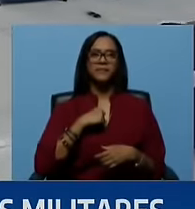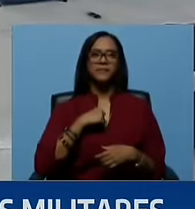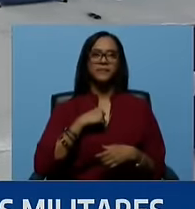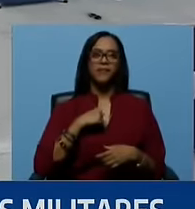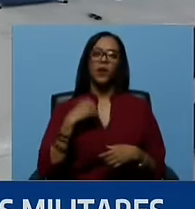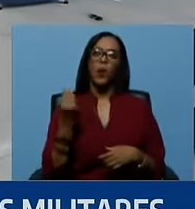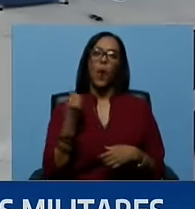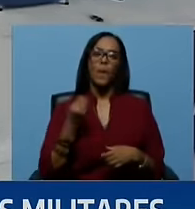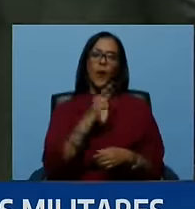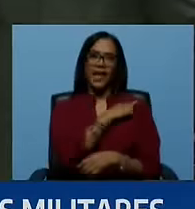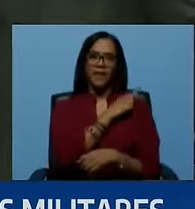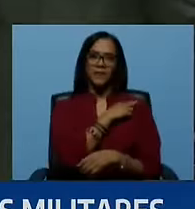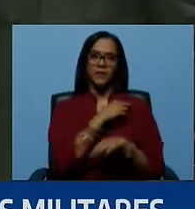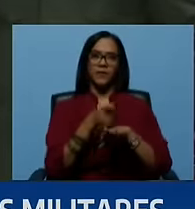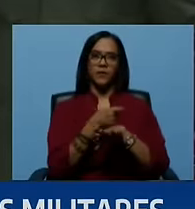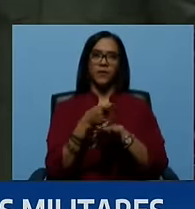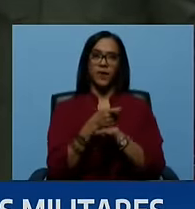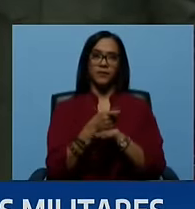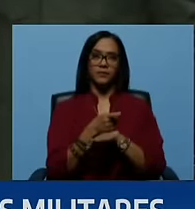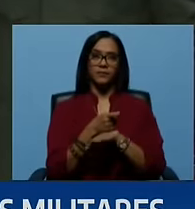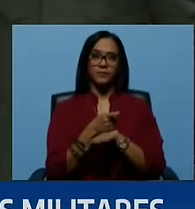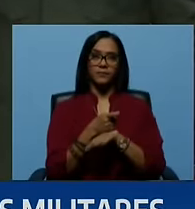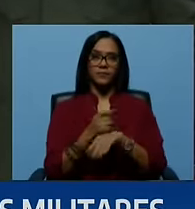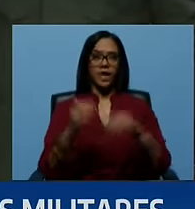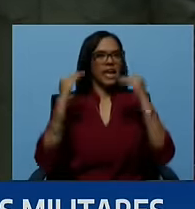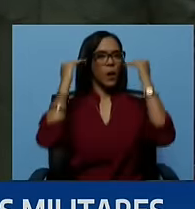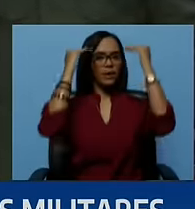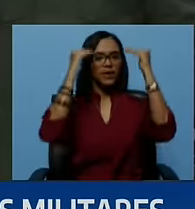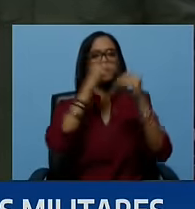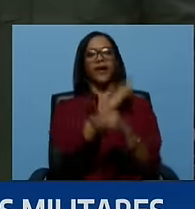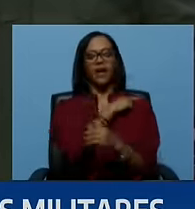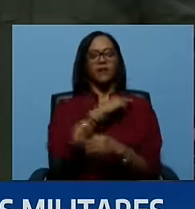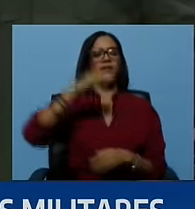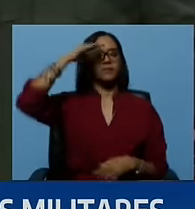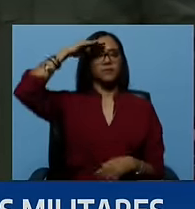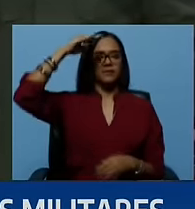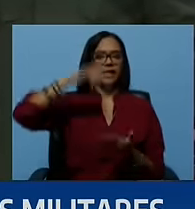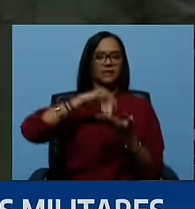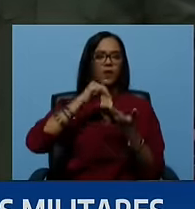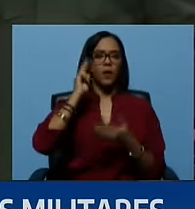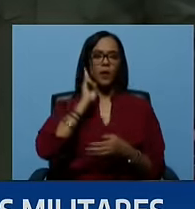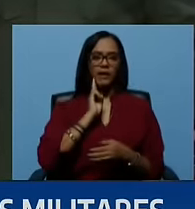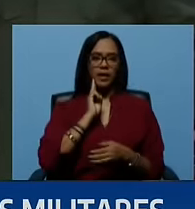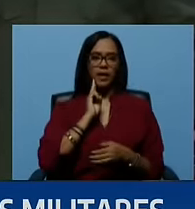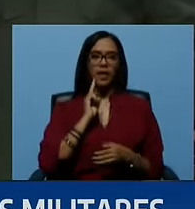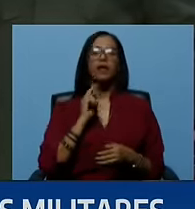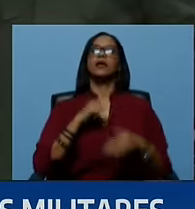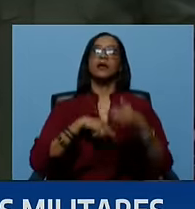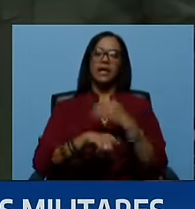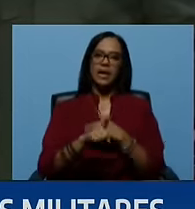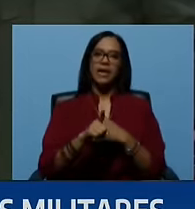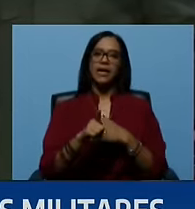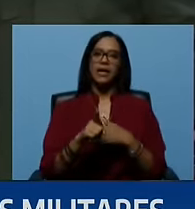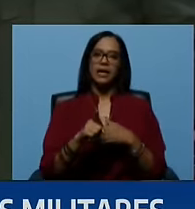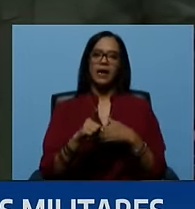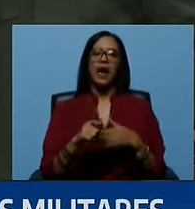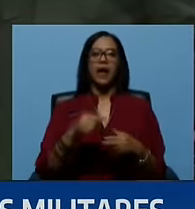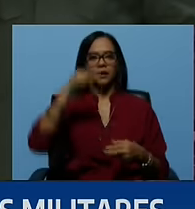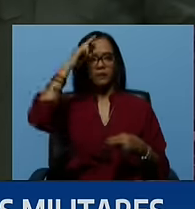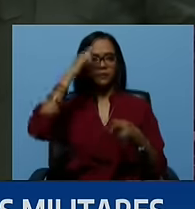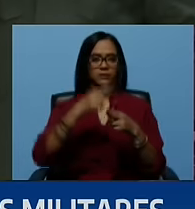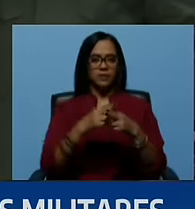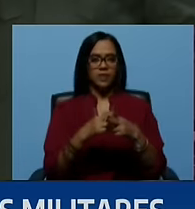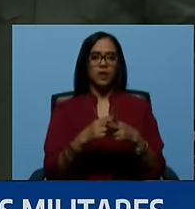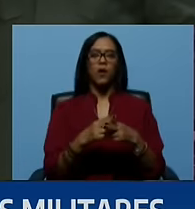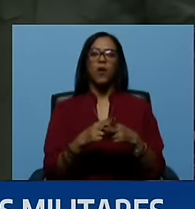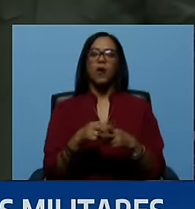como jefe de estado y comandante en jefe de la Fuerza Armada nacional bolivariana proceder a la condecoración con la